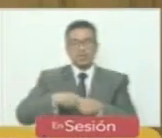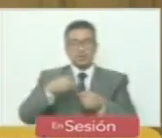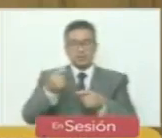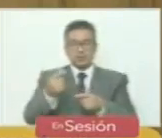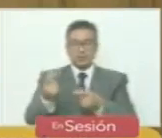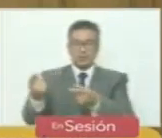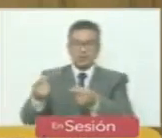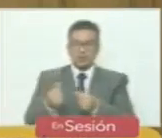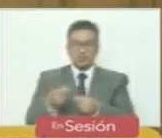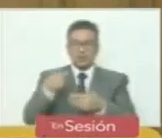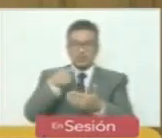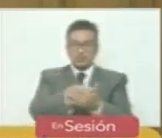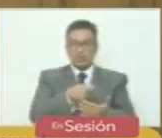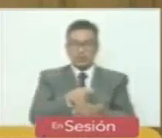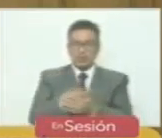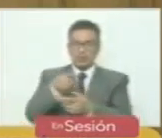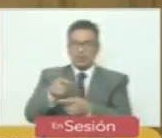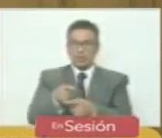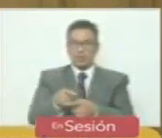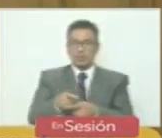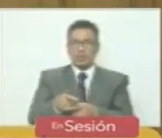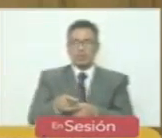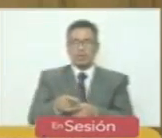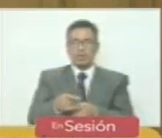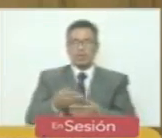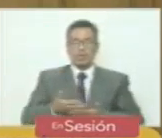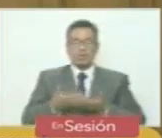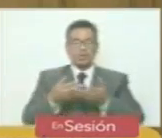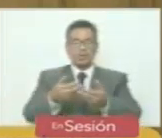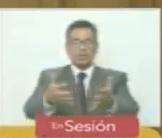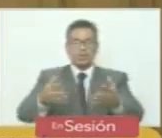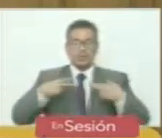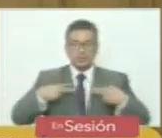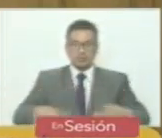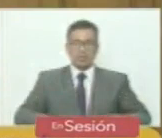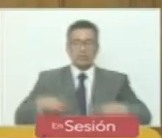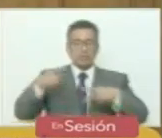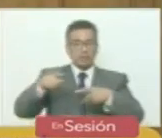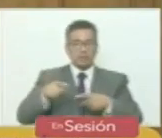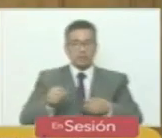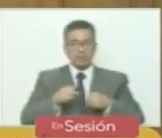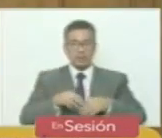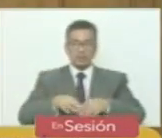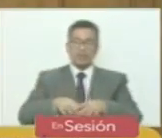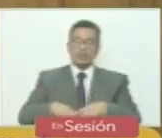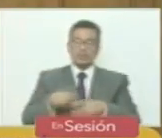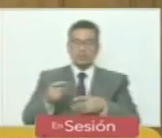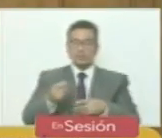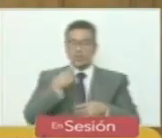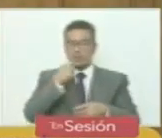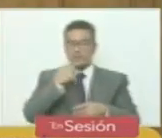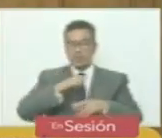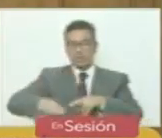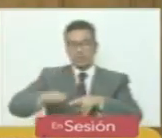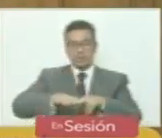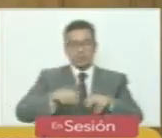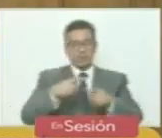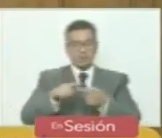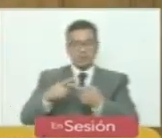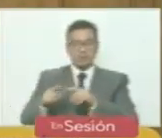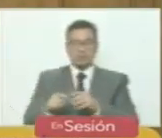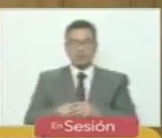rentabilidad era invertido en extenderle la vida a pacientes que requieren trasplantes, tratamientos de niños y niñas, entre